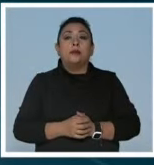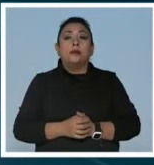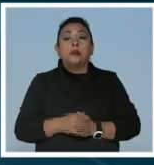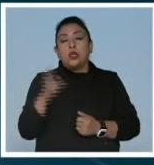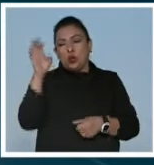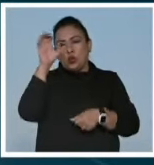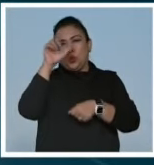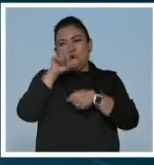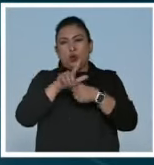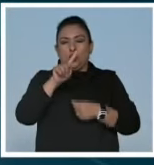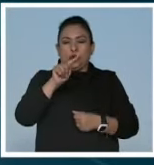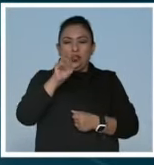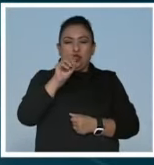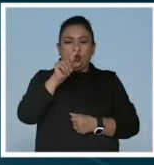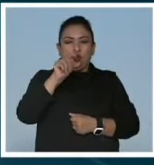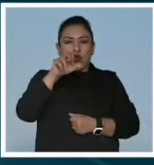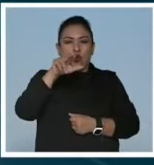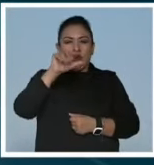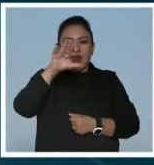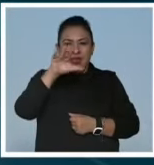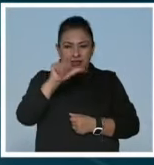cultura totonaca,